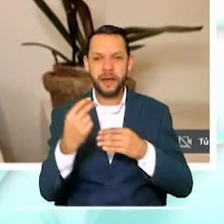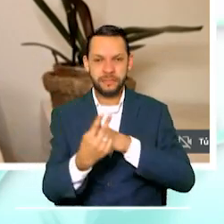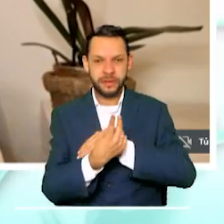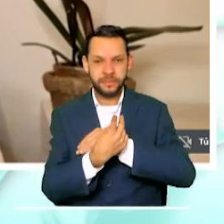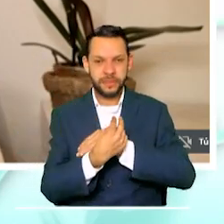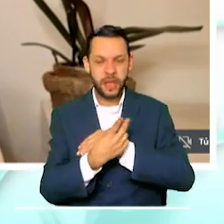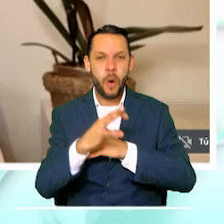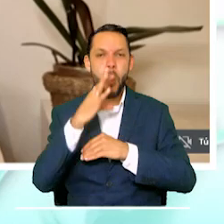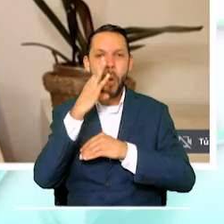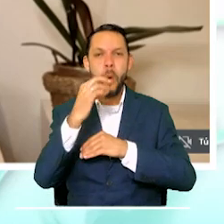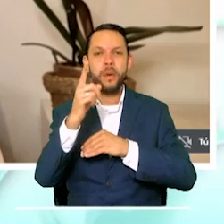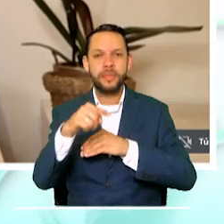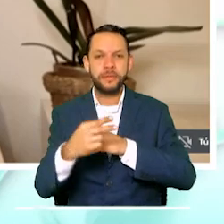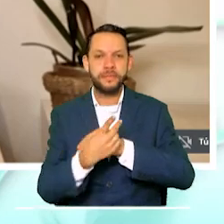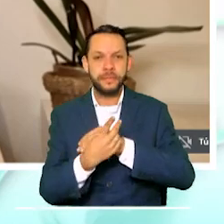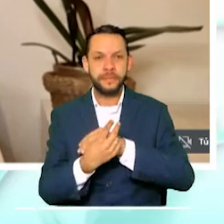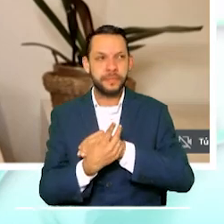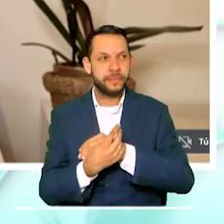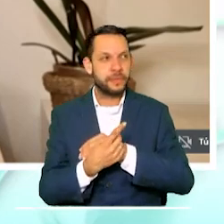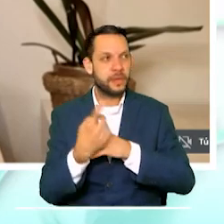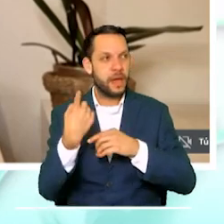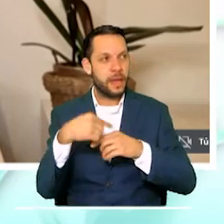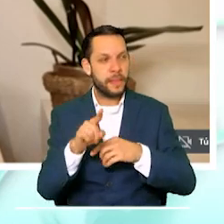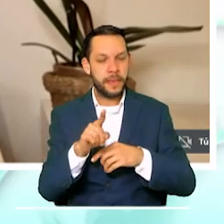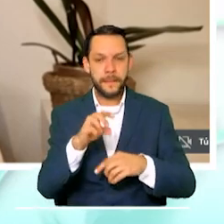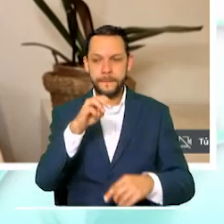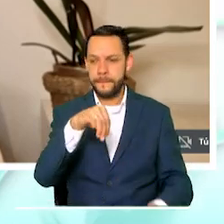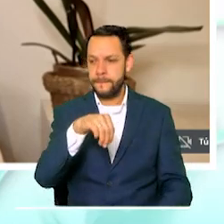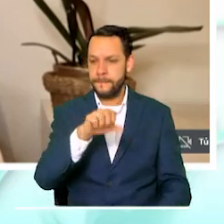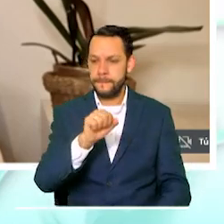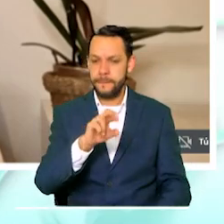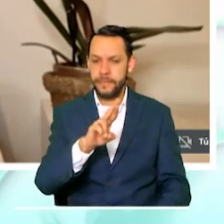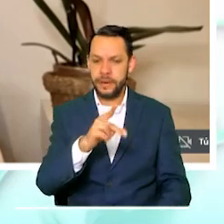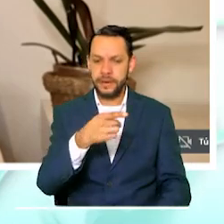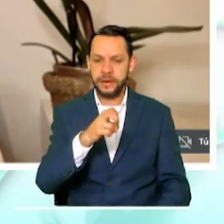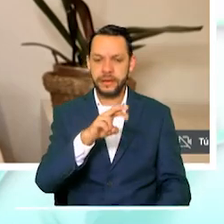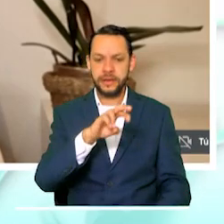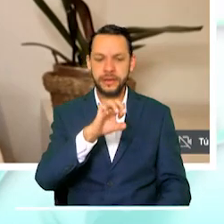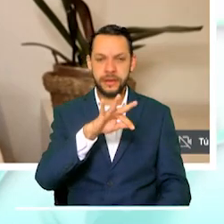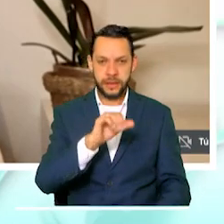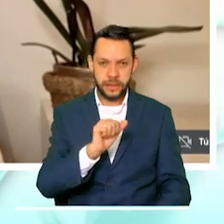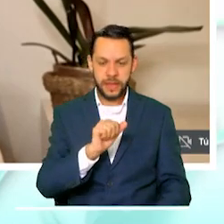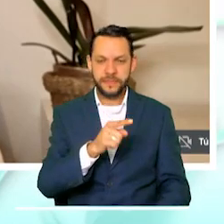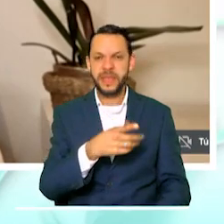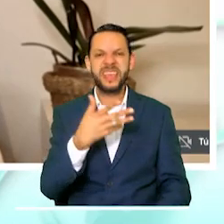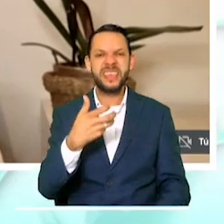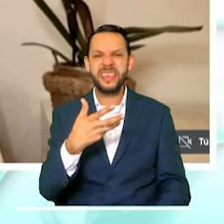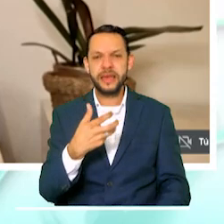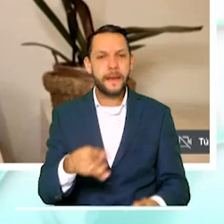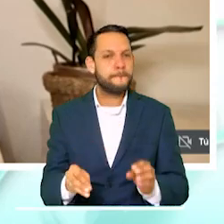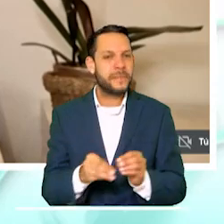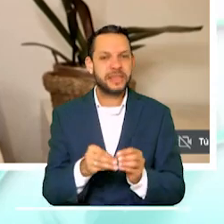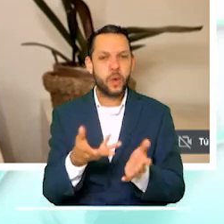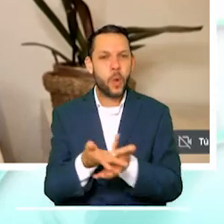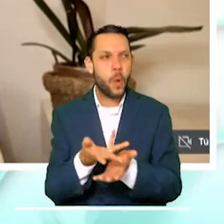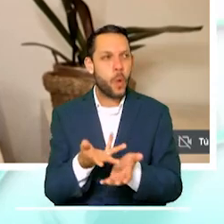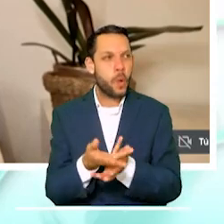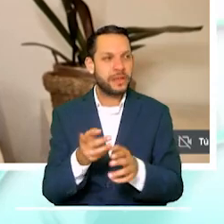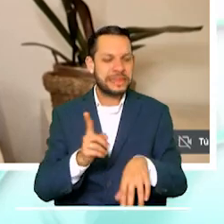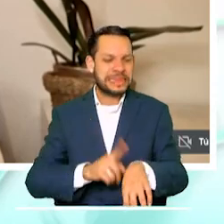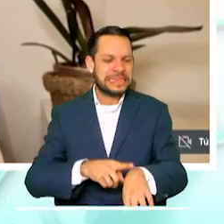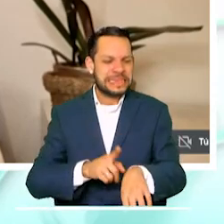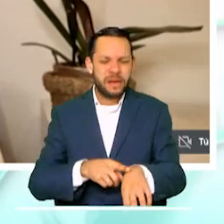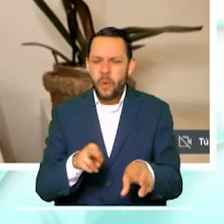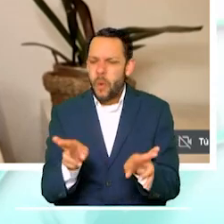conectado, a Pepita Pérez, a Margarita Hernández. Quieren tips. Ya el tiempo es